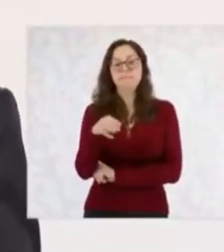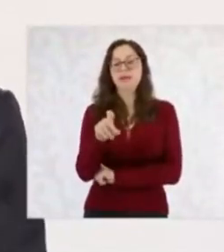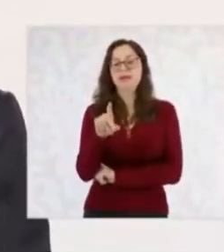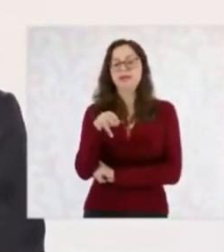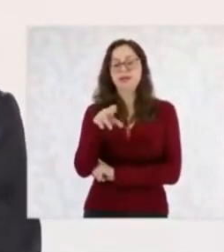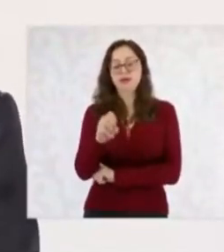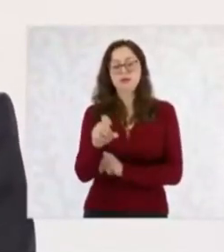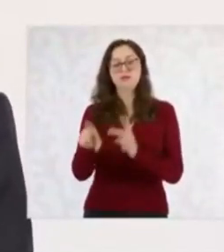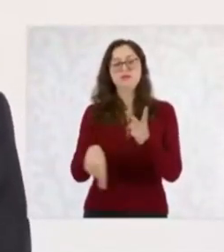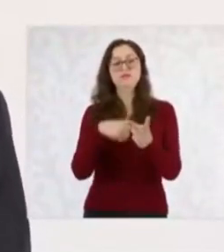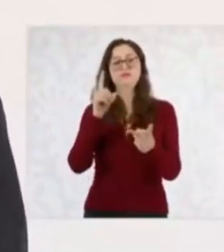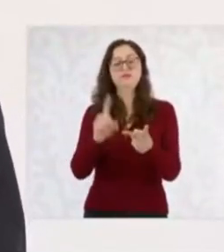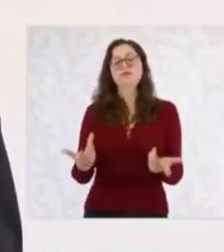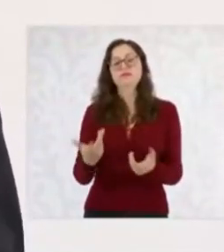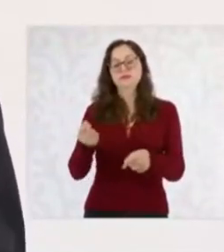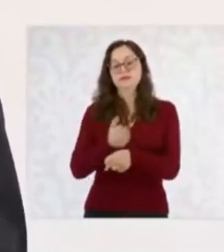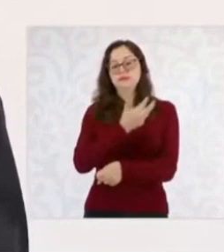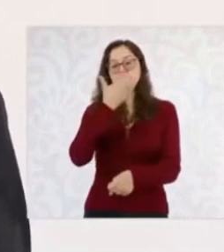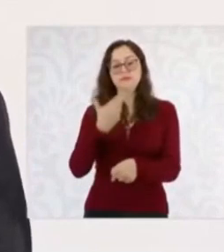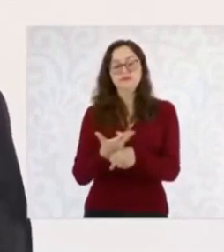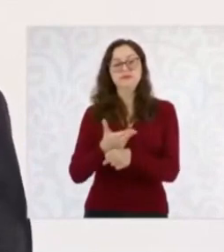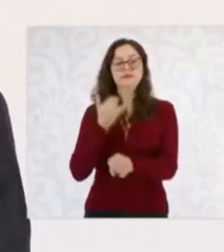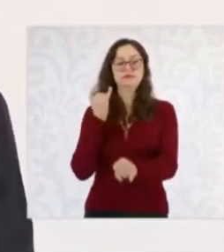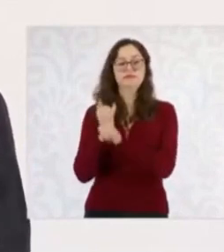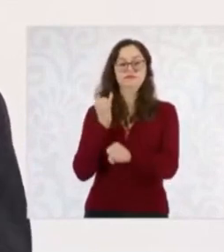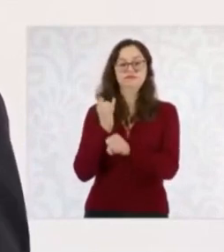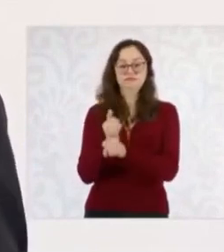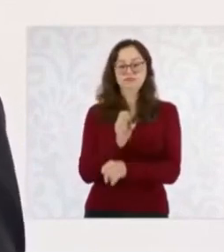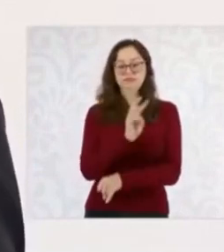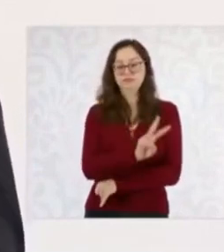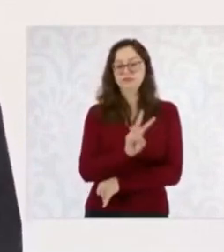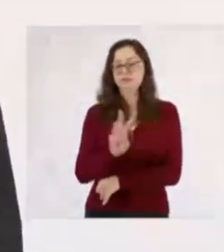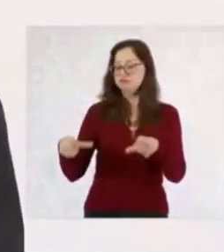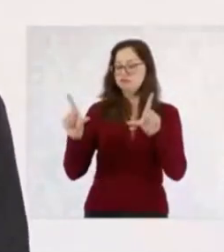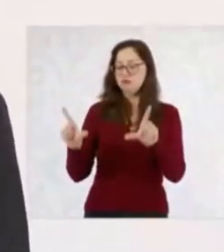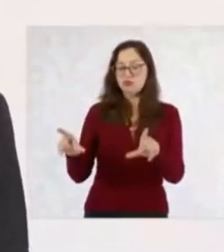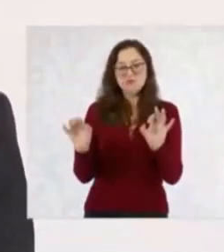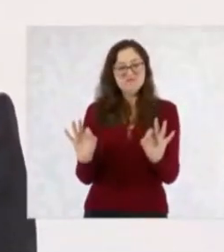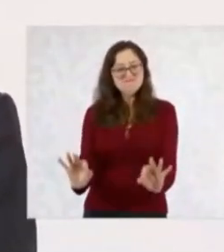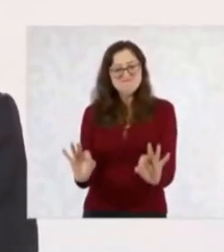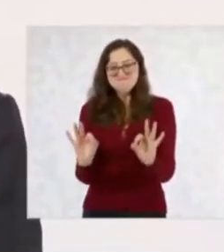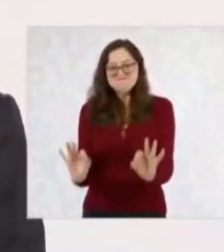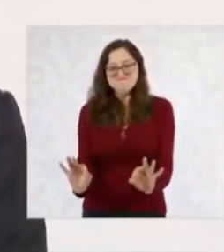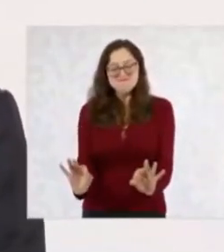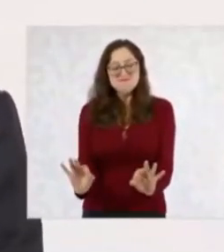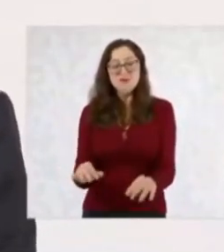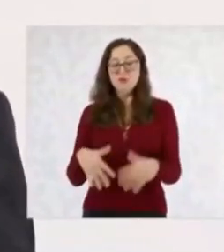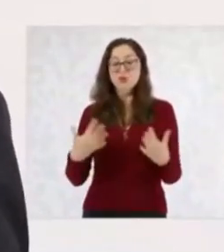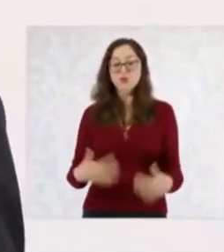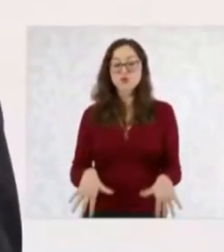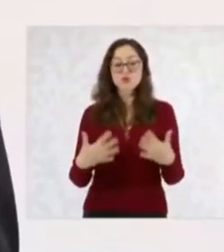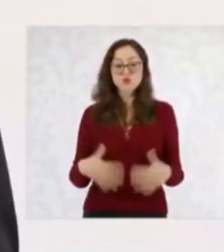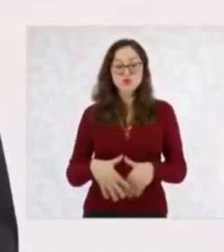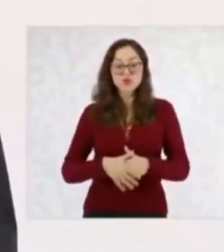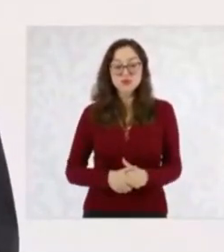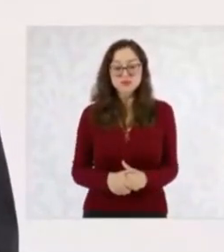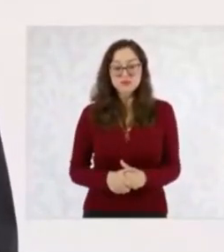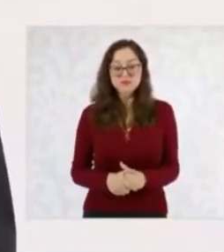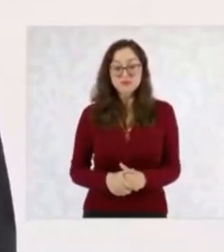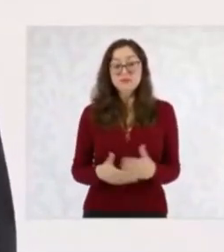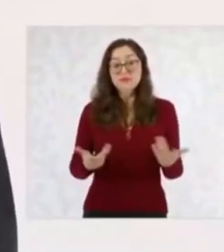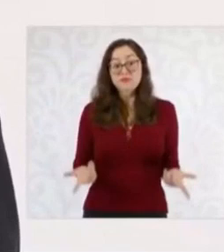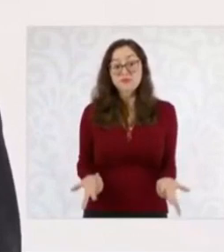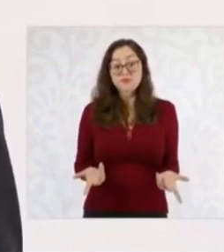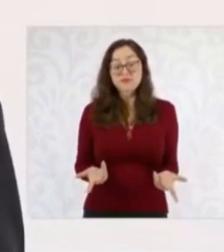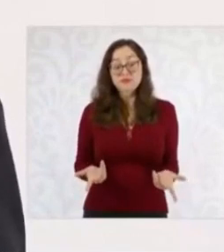mañaneras de hacer este llamado para que registraran y y pudieran participar en la elección y así estaba hasta la semana pasada hasta la mitad de la semana